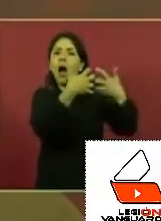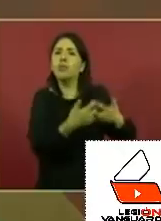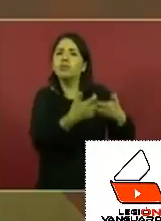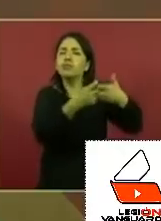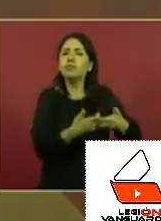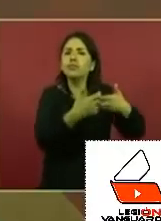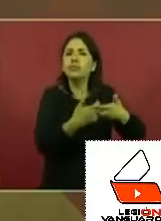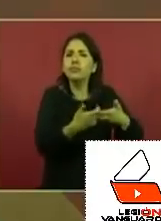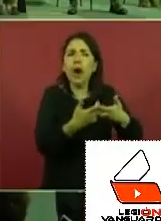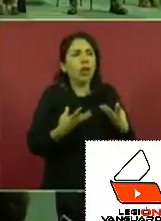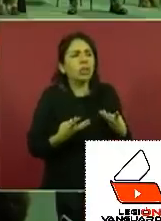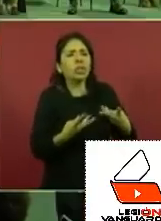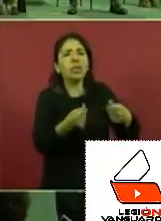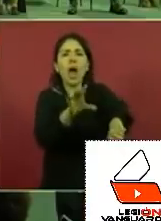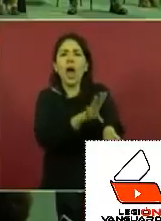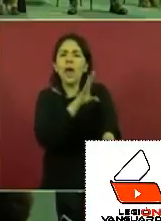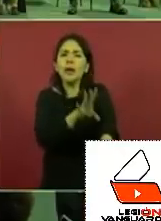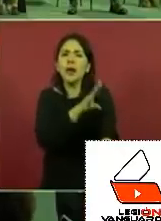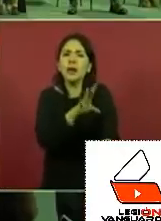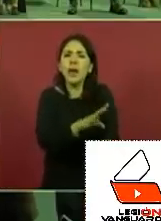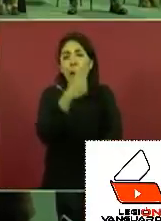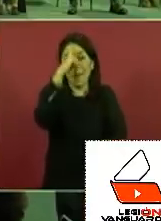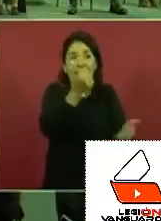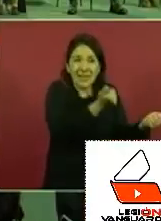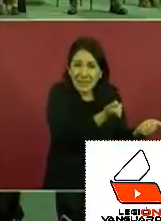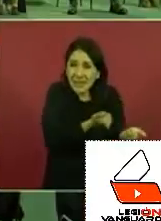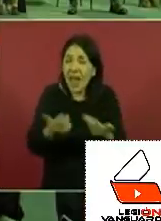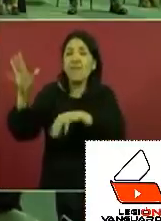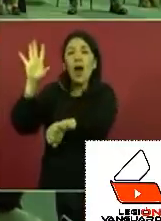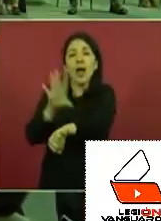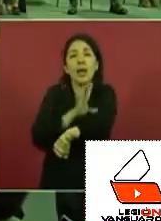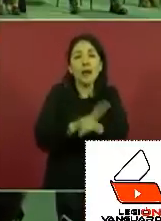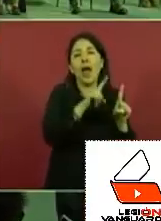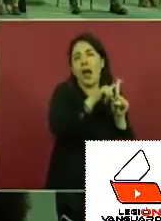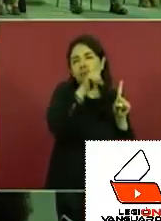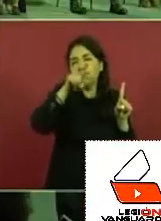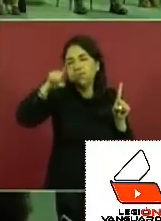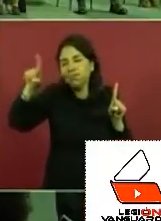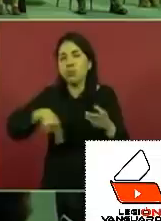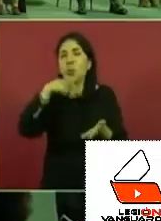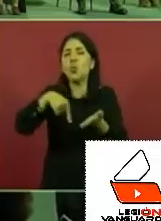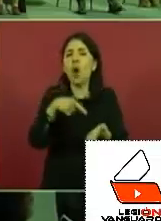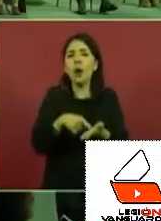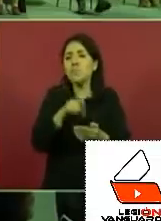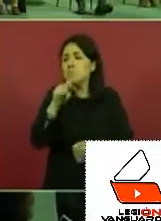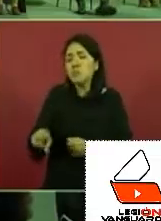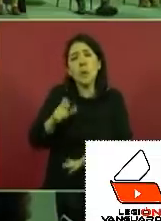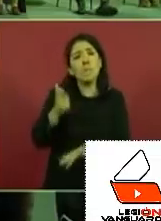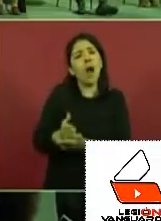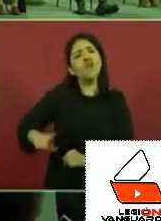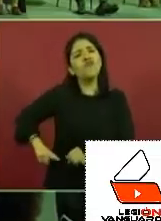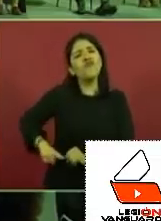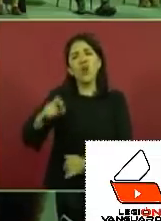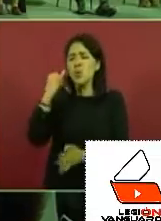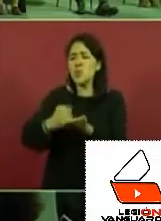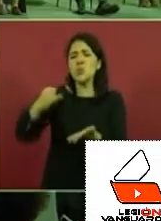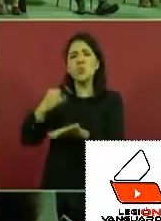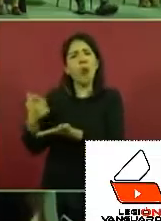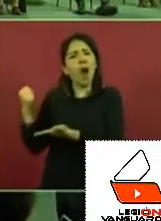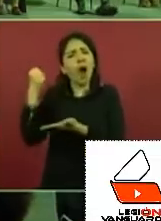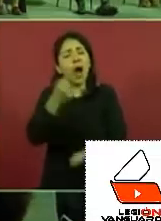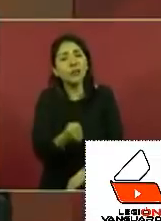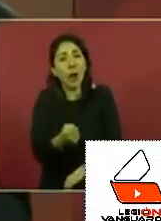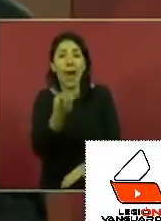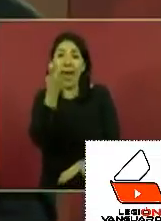Todo Lo que significa El traslado De la energía De un lugar a otro Entonces todo eso ya